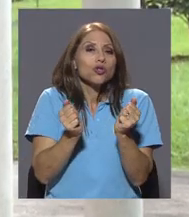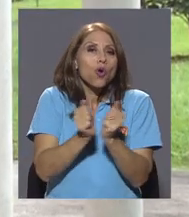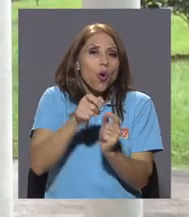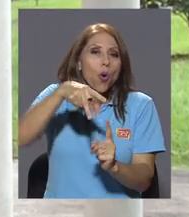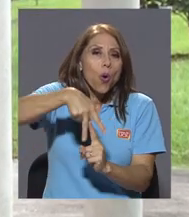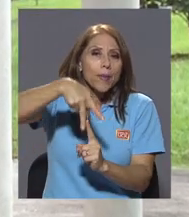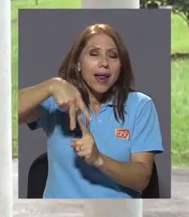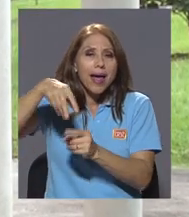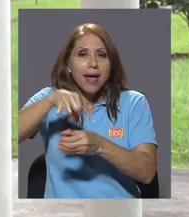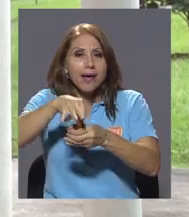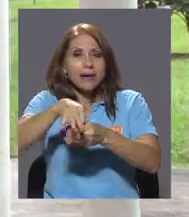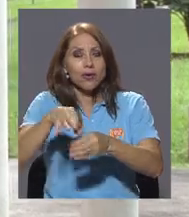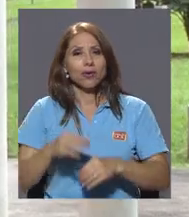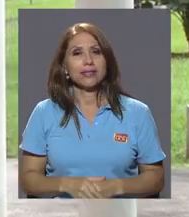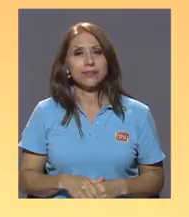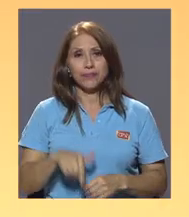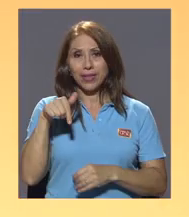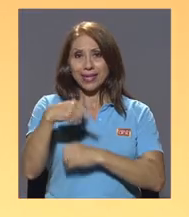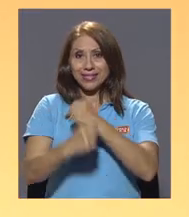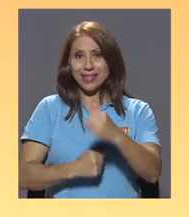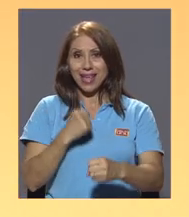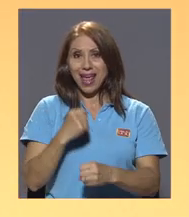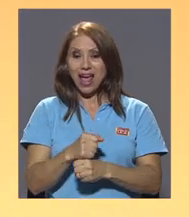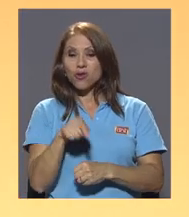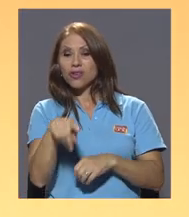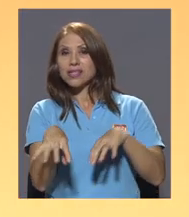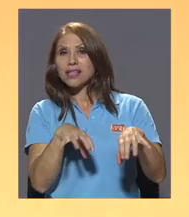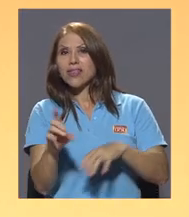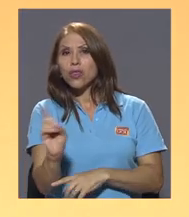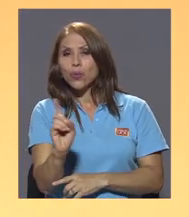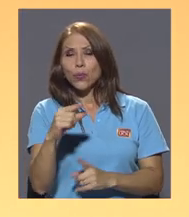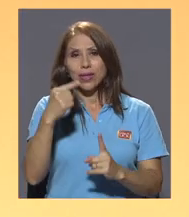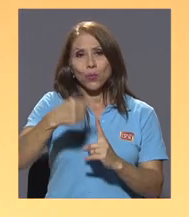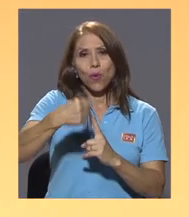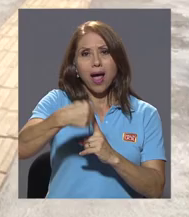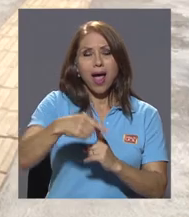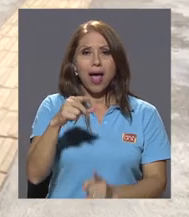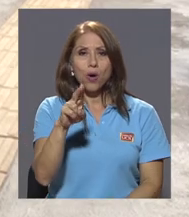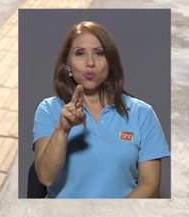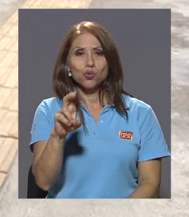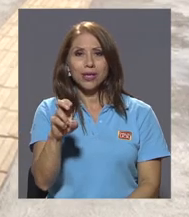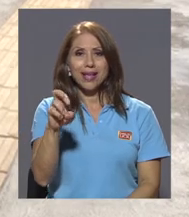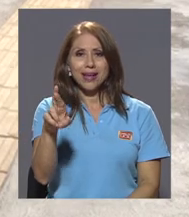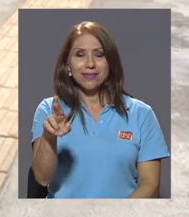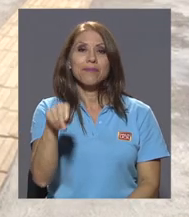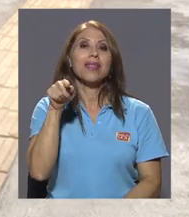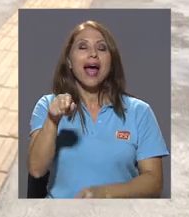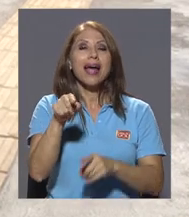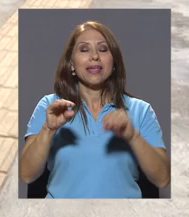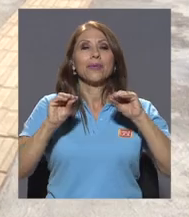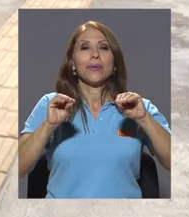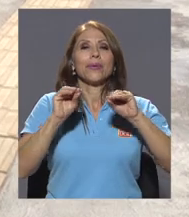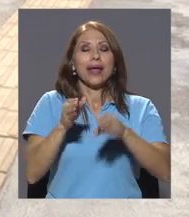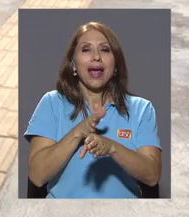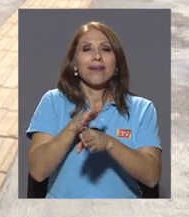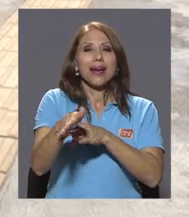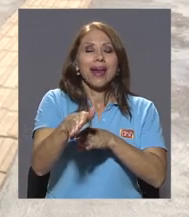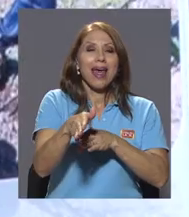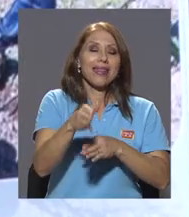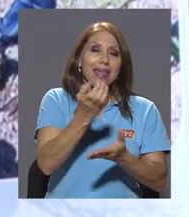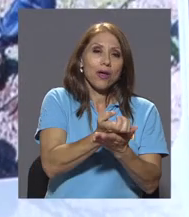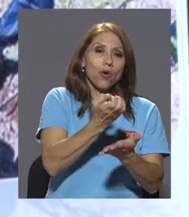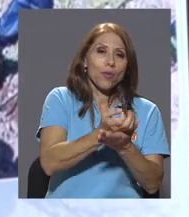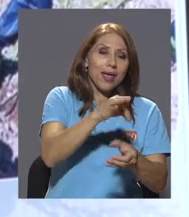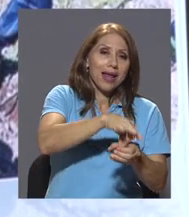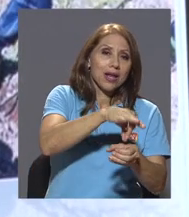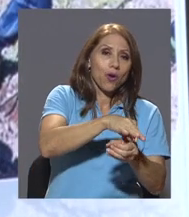agrícolas. Este año el simposio se realizó en el recinto de Guápiles, región donde se imparte la carrera de Economía Agrícola y Agronegocios,